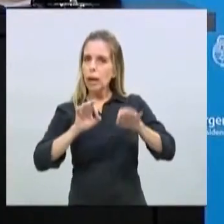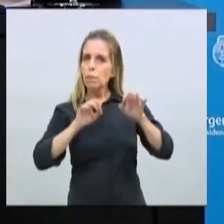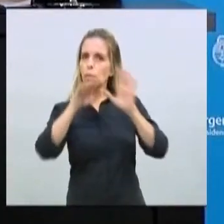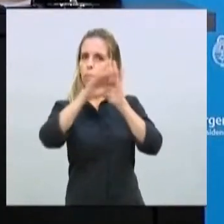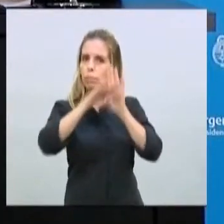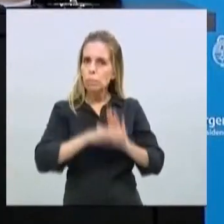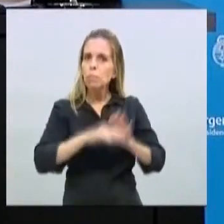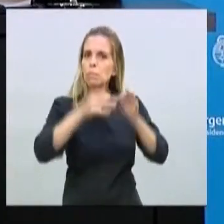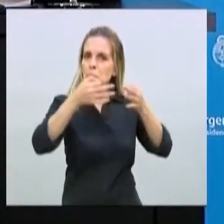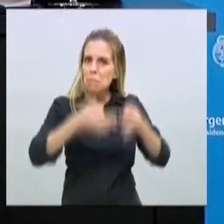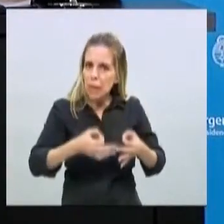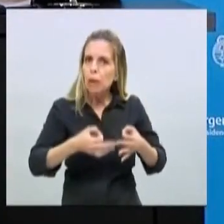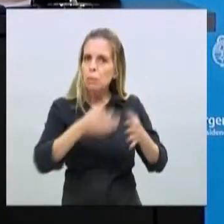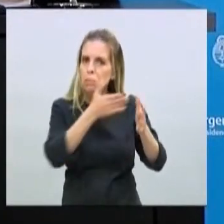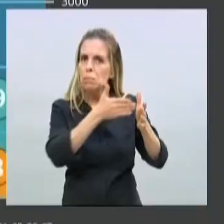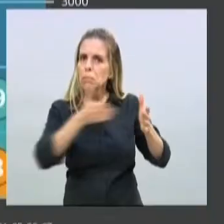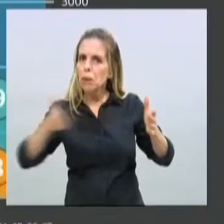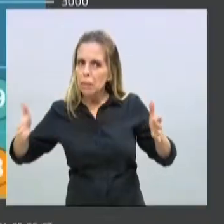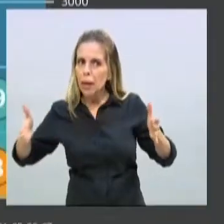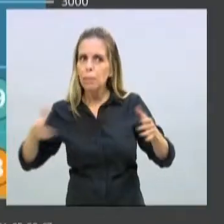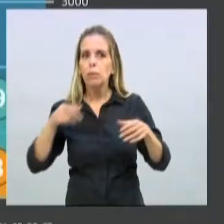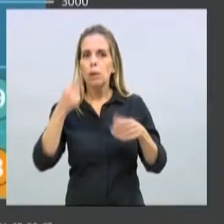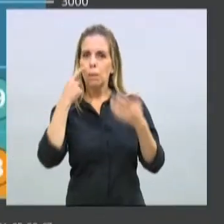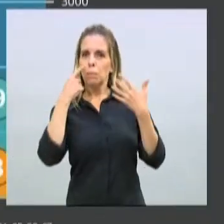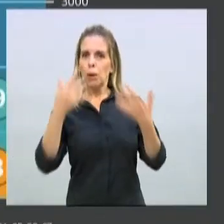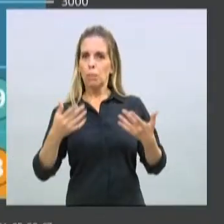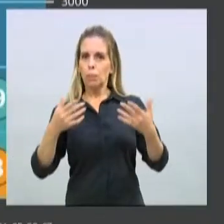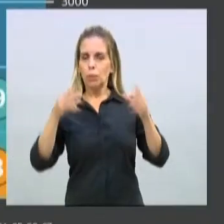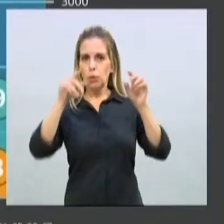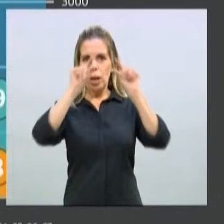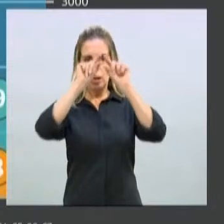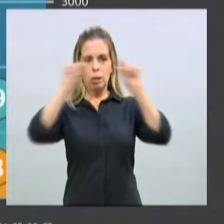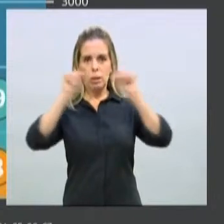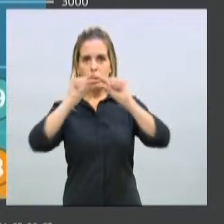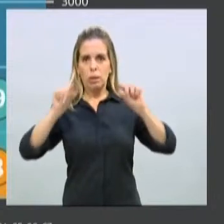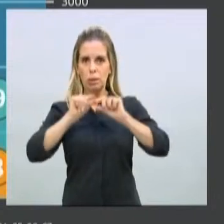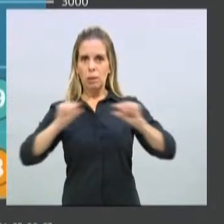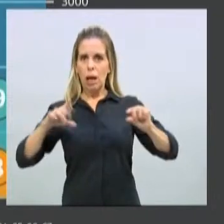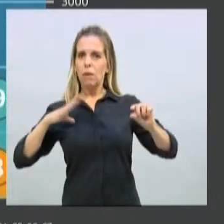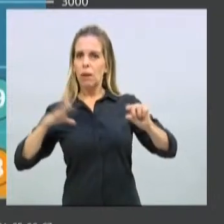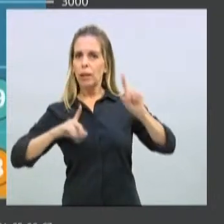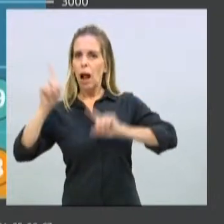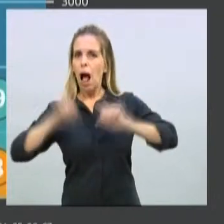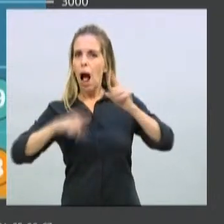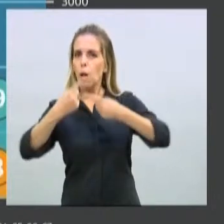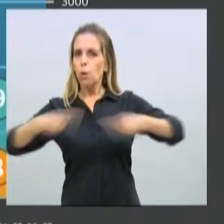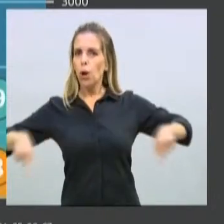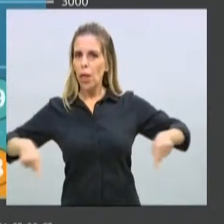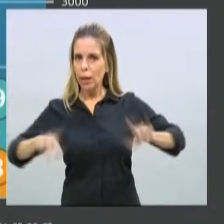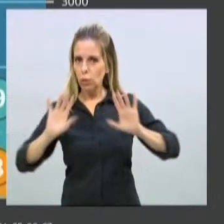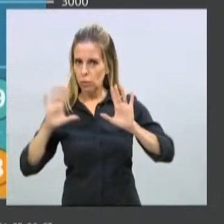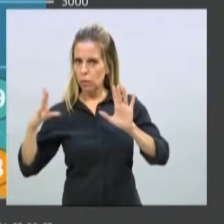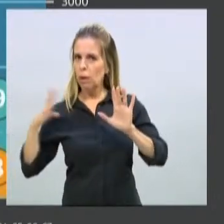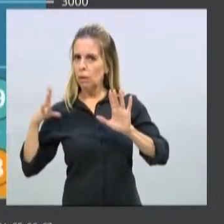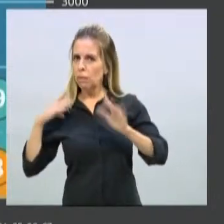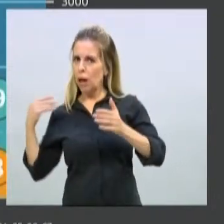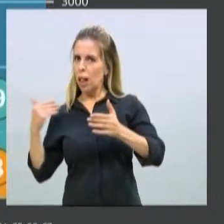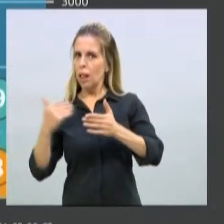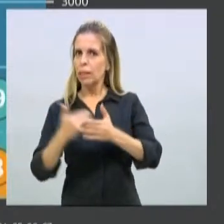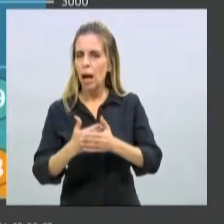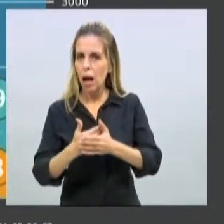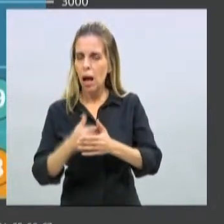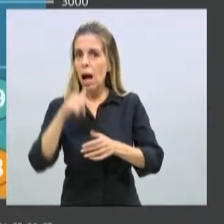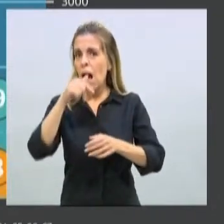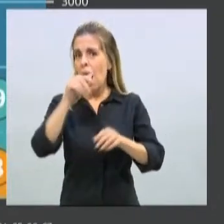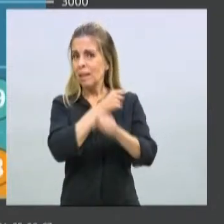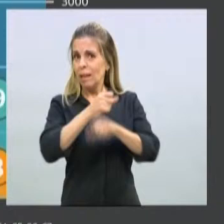gráfico que ustedes ven, faltan los datos de última hora. En la última hora se han presentado